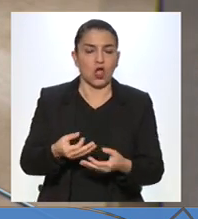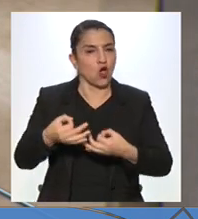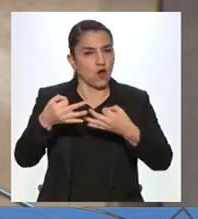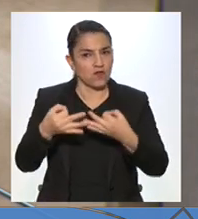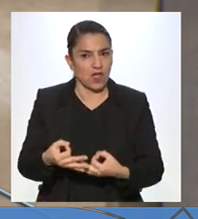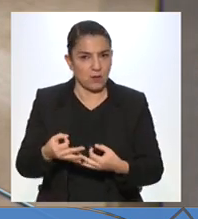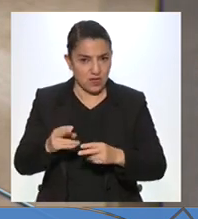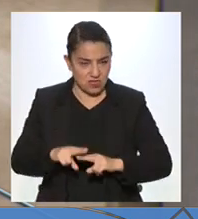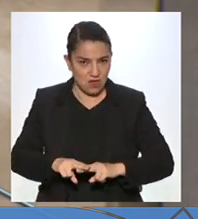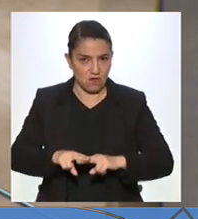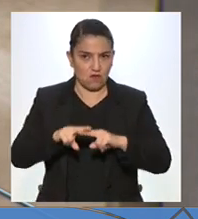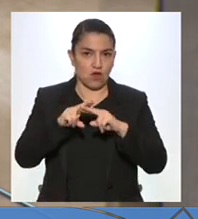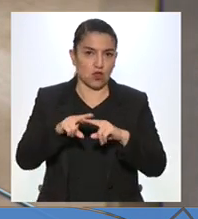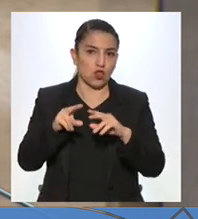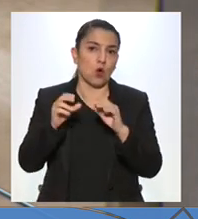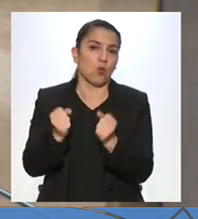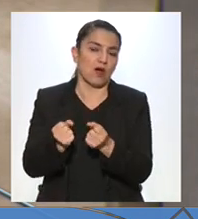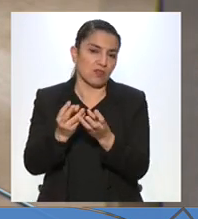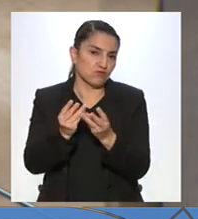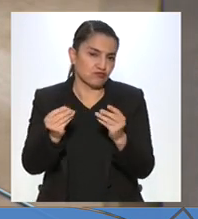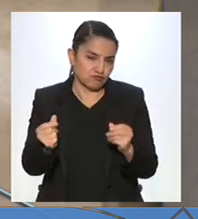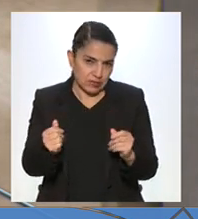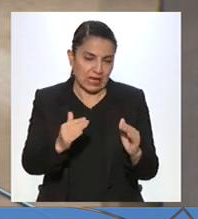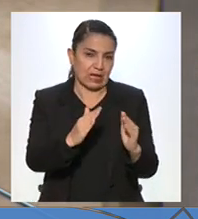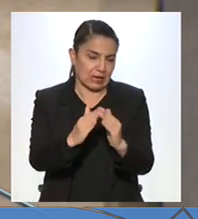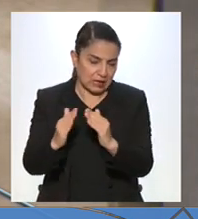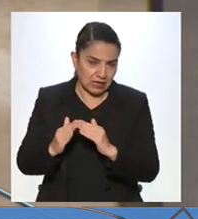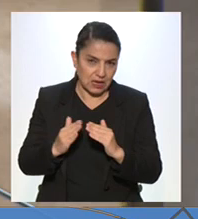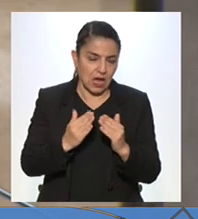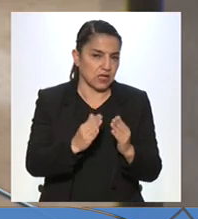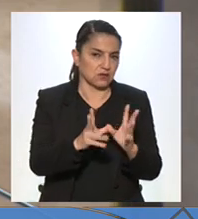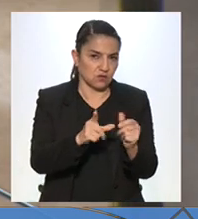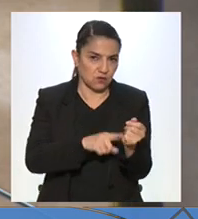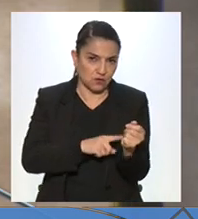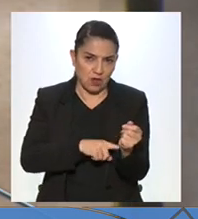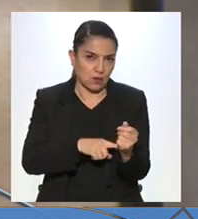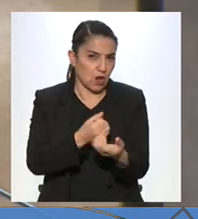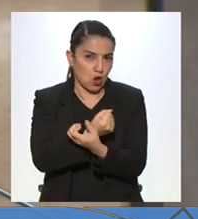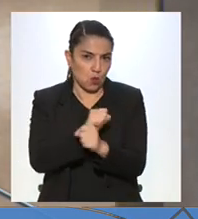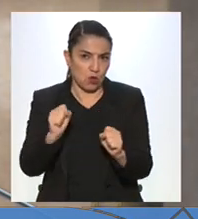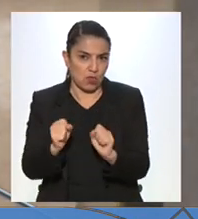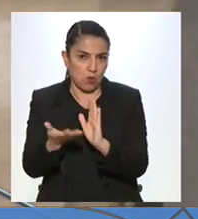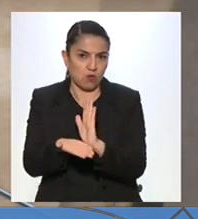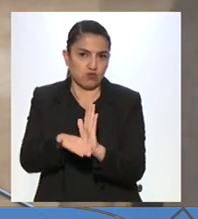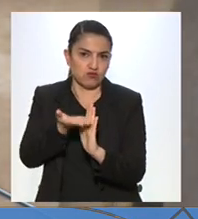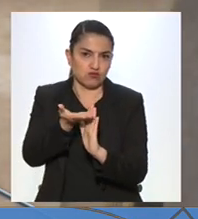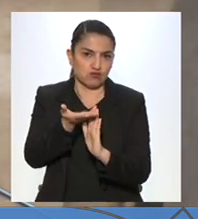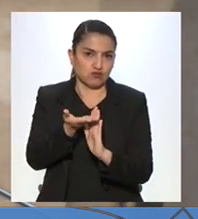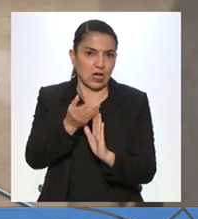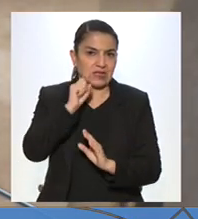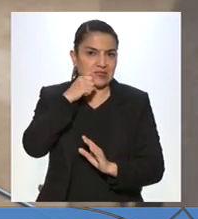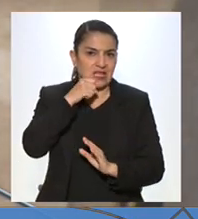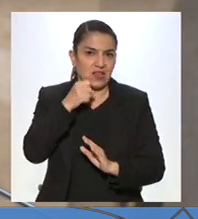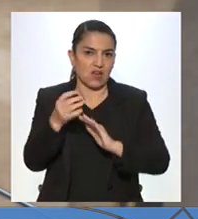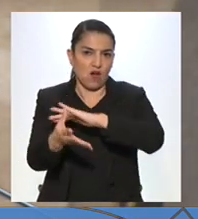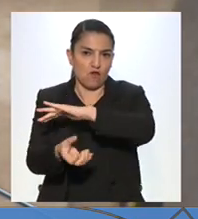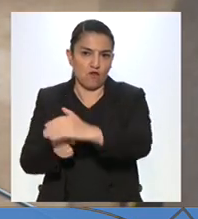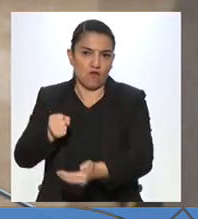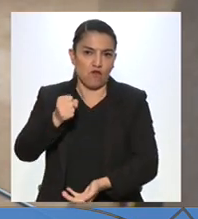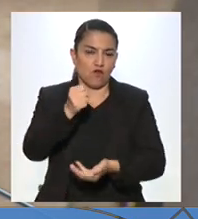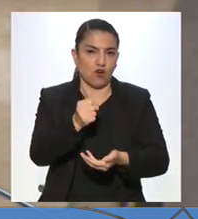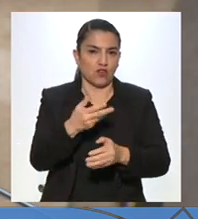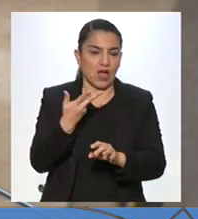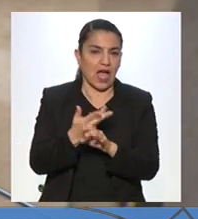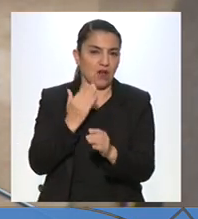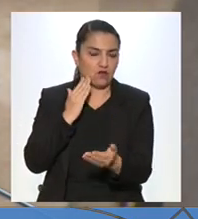son fungibles en el caso de los hogares, no podemos atribuir necesariamente todo ese aumento a los retiros de fondos. Ha habido